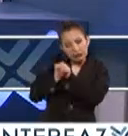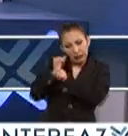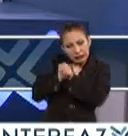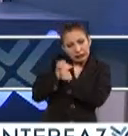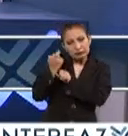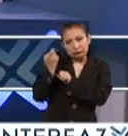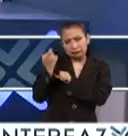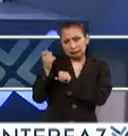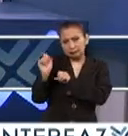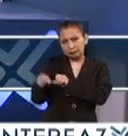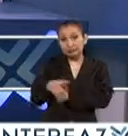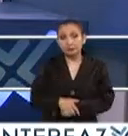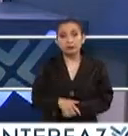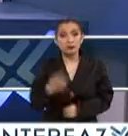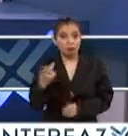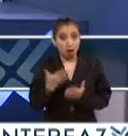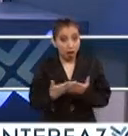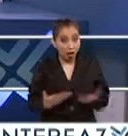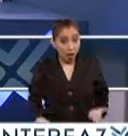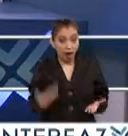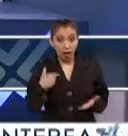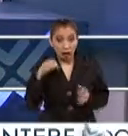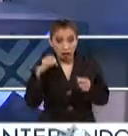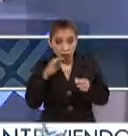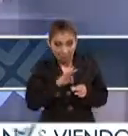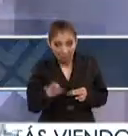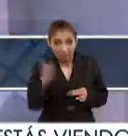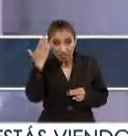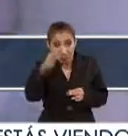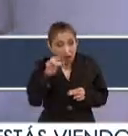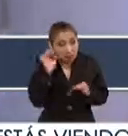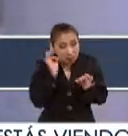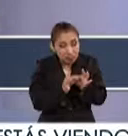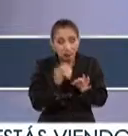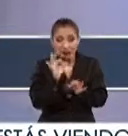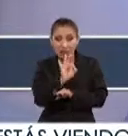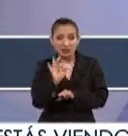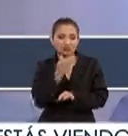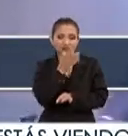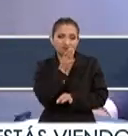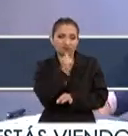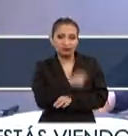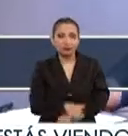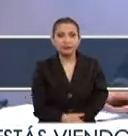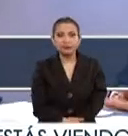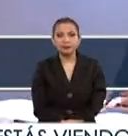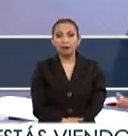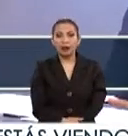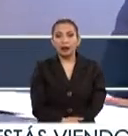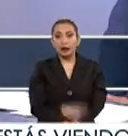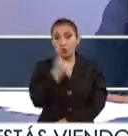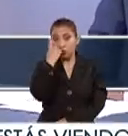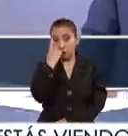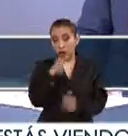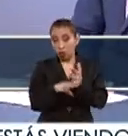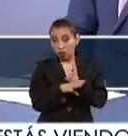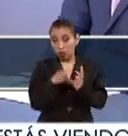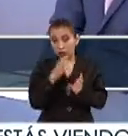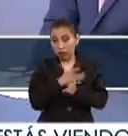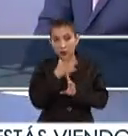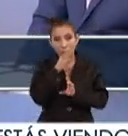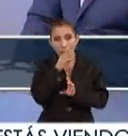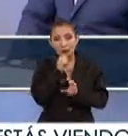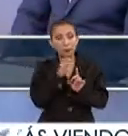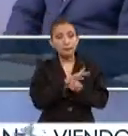investigación en ese sentido. Correcto. Pero hoy en día no es posible. Correcto. Creo que es importante destacar que una de las razones por las que no